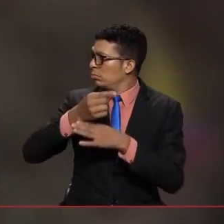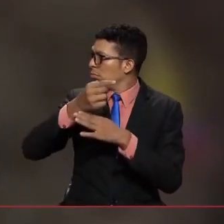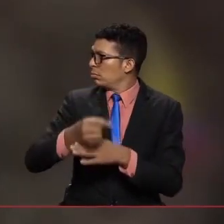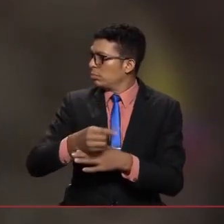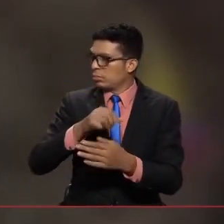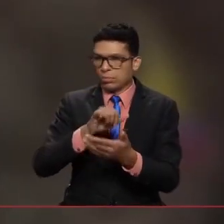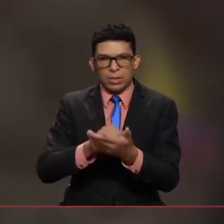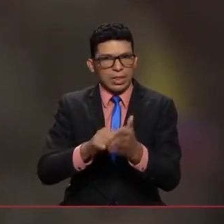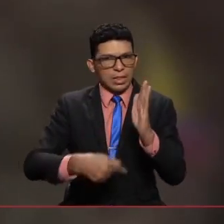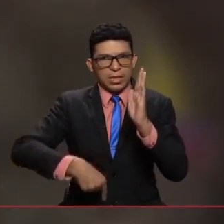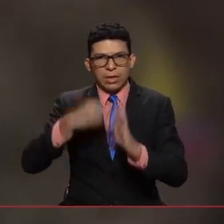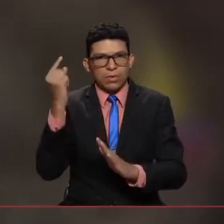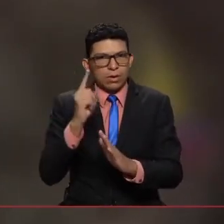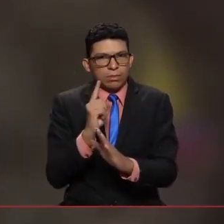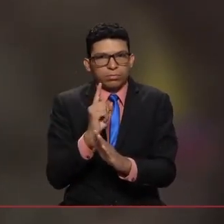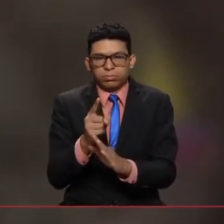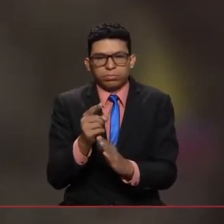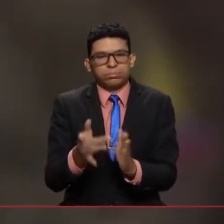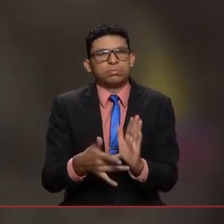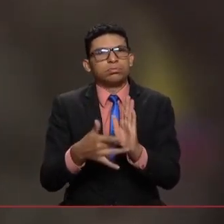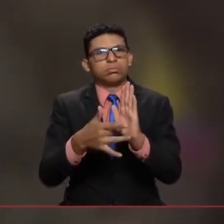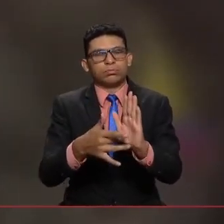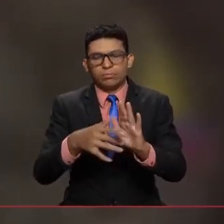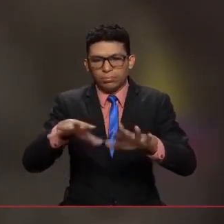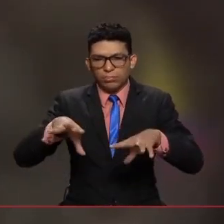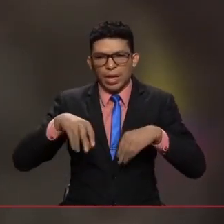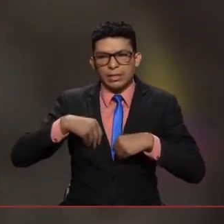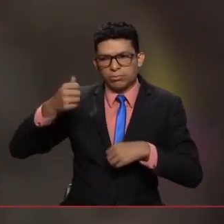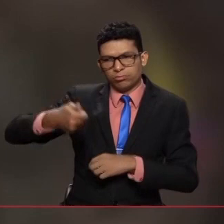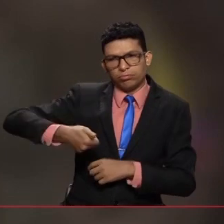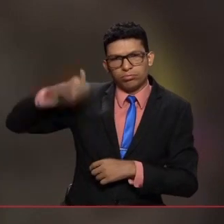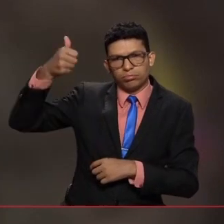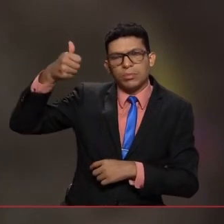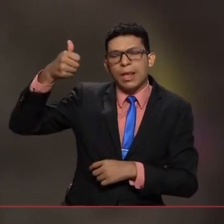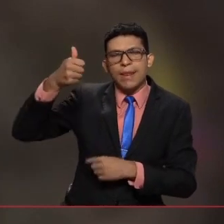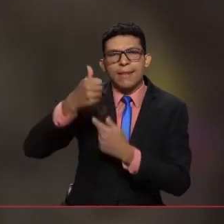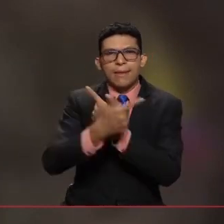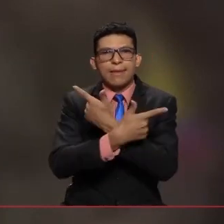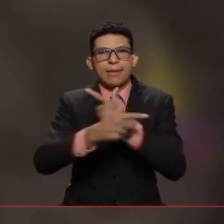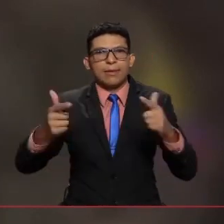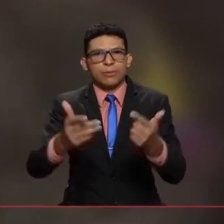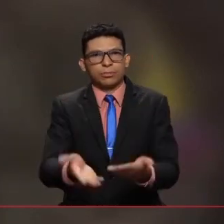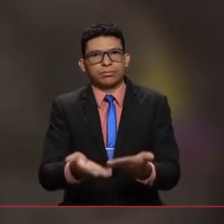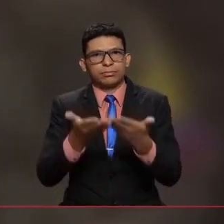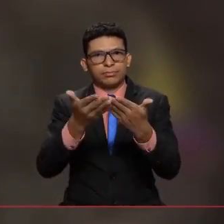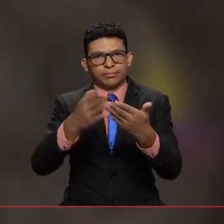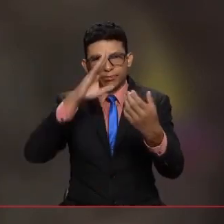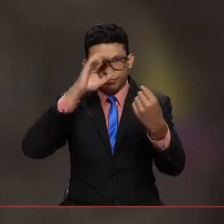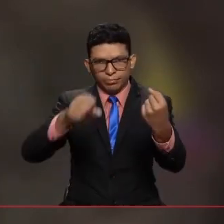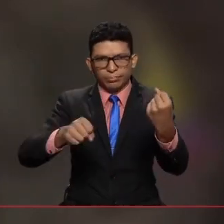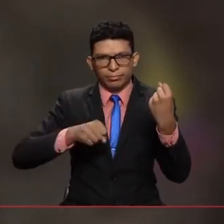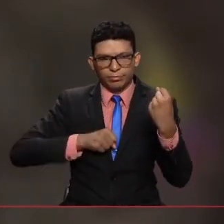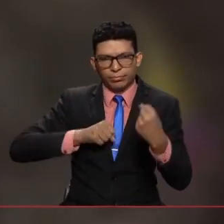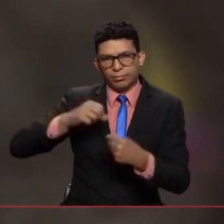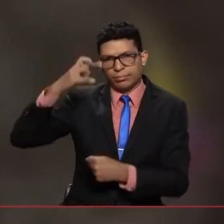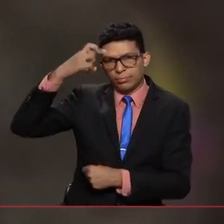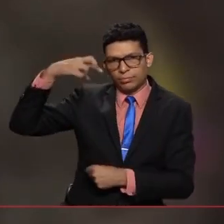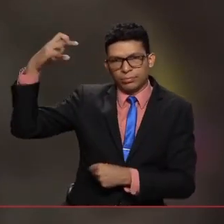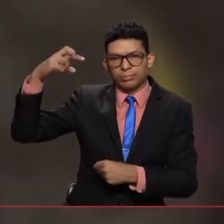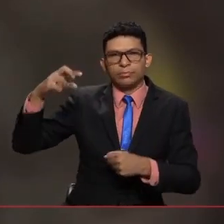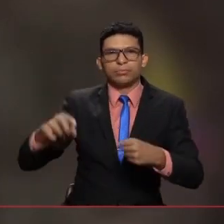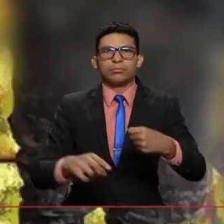orientación inmediata de las instancias superiores de dejar en libertad a los soldados profesionales